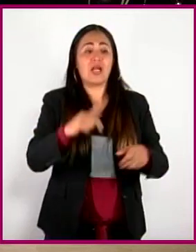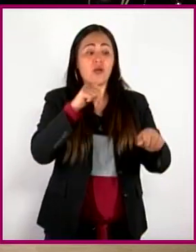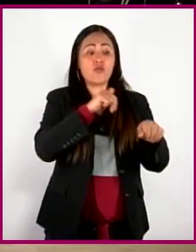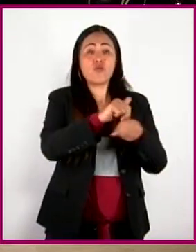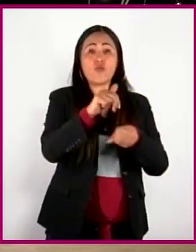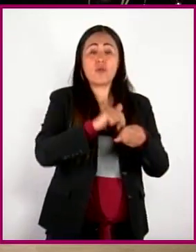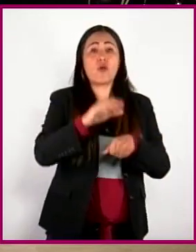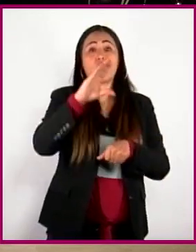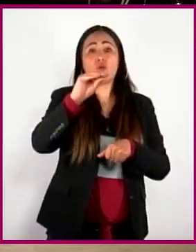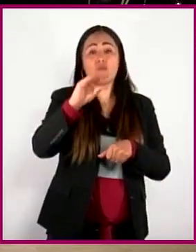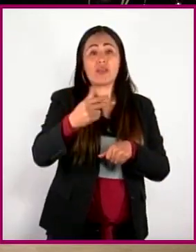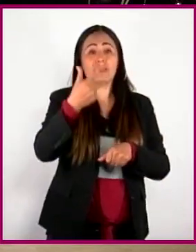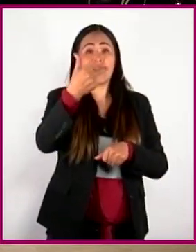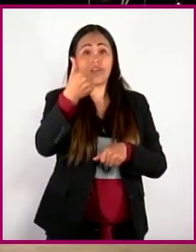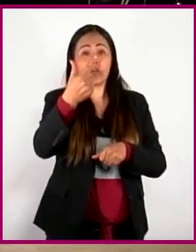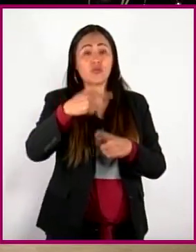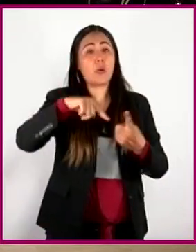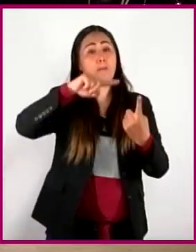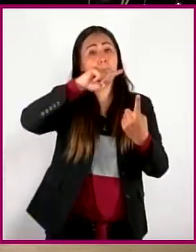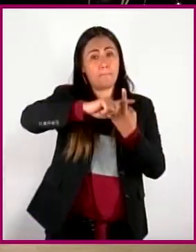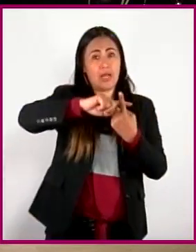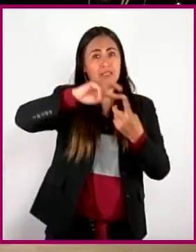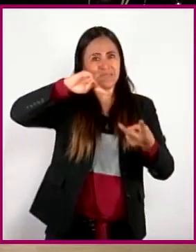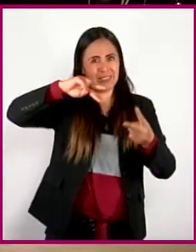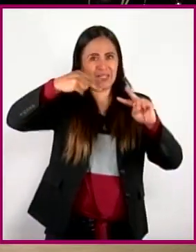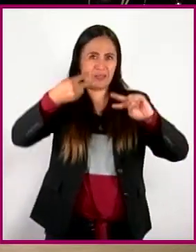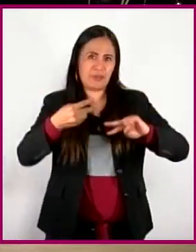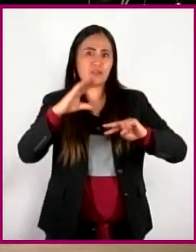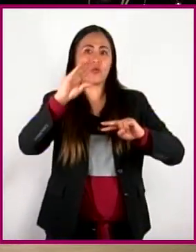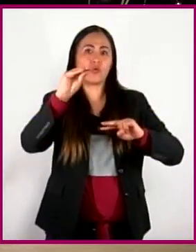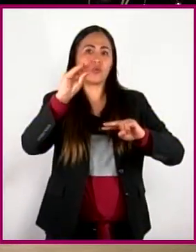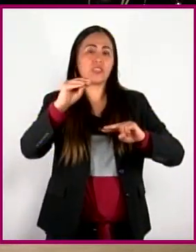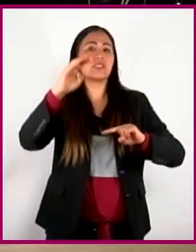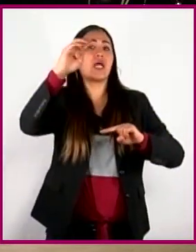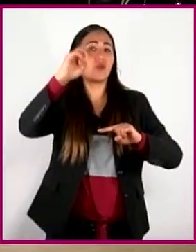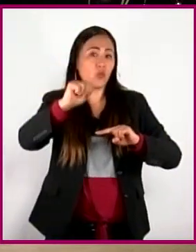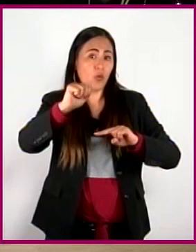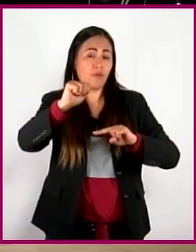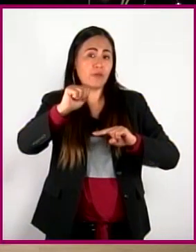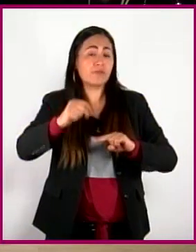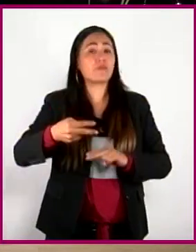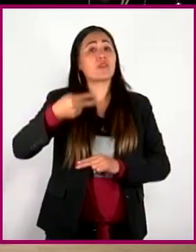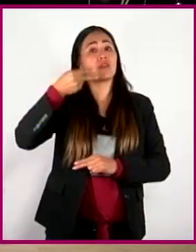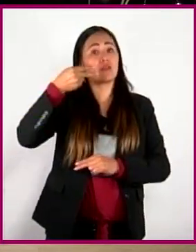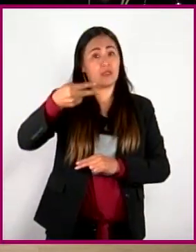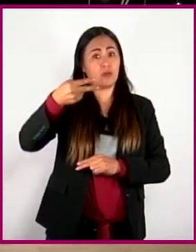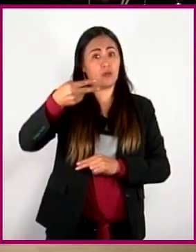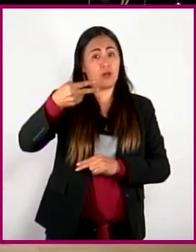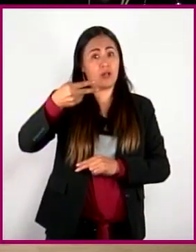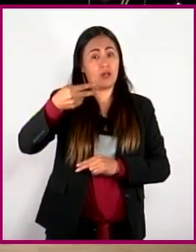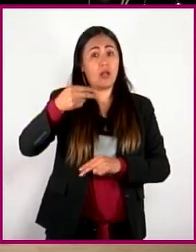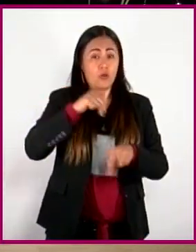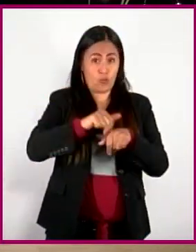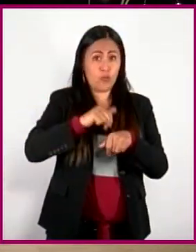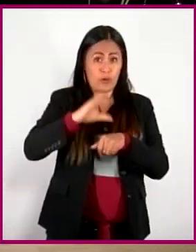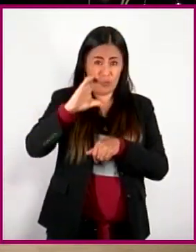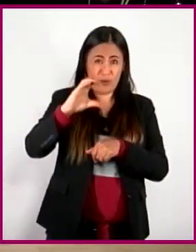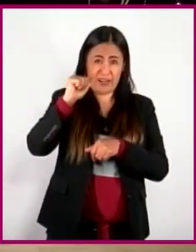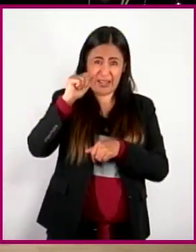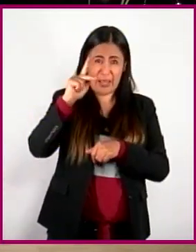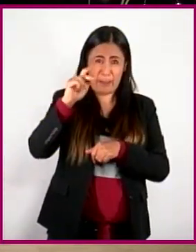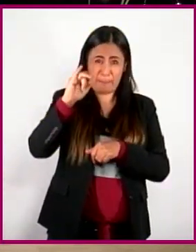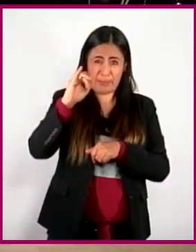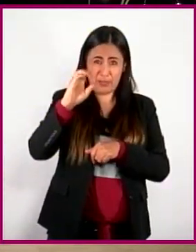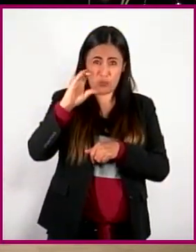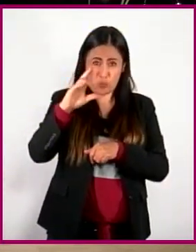número 98 y lo sumamos con su simétrico, el 89, entonces el resultado no es un número capicúa.